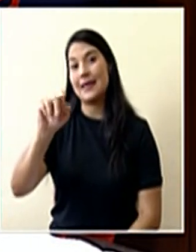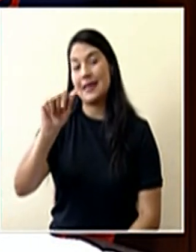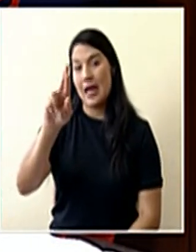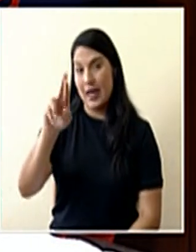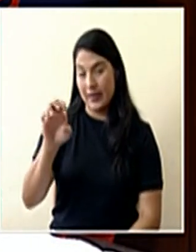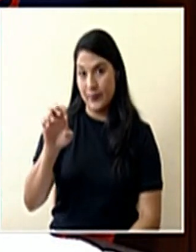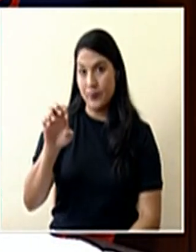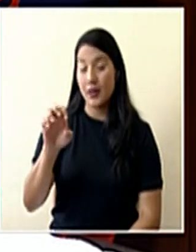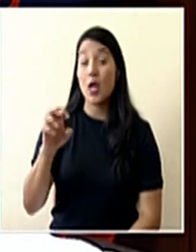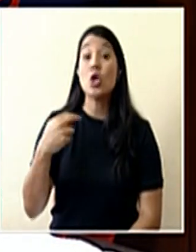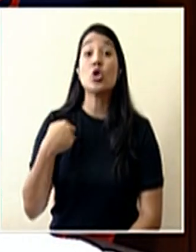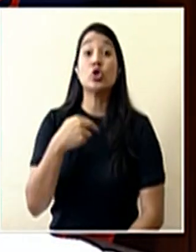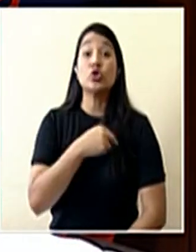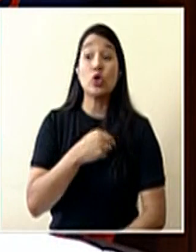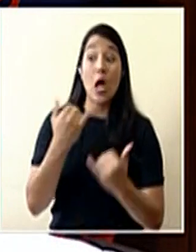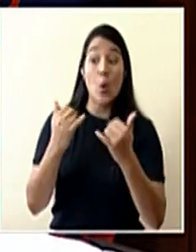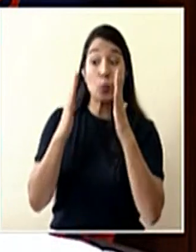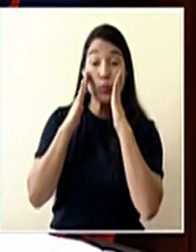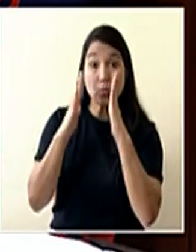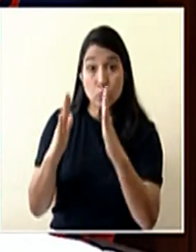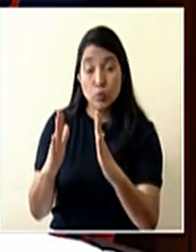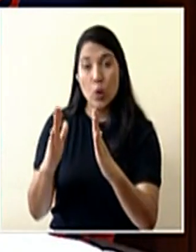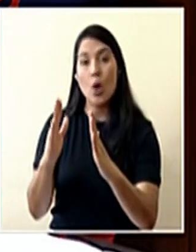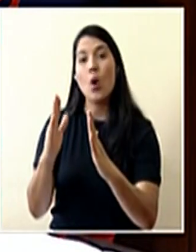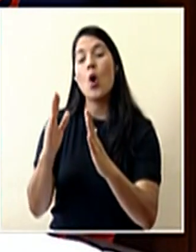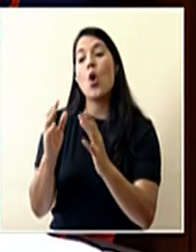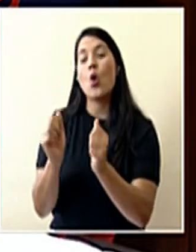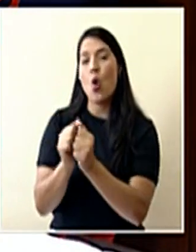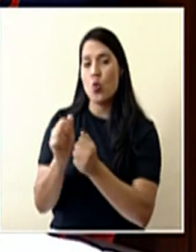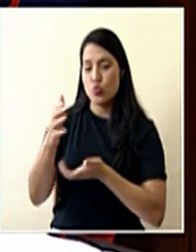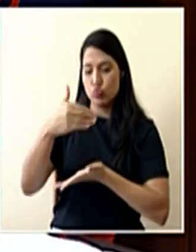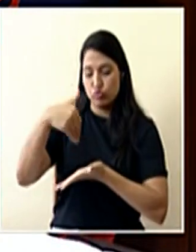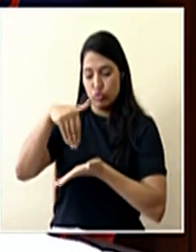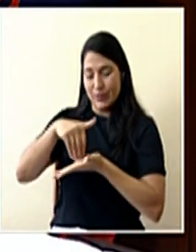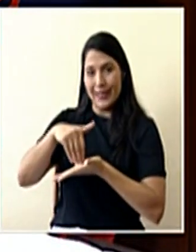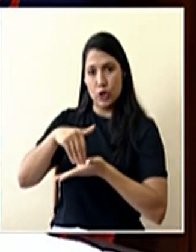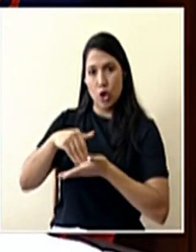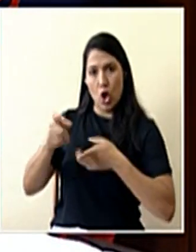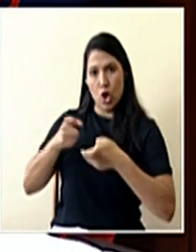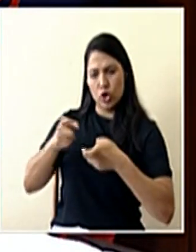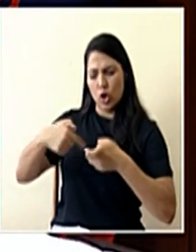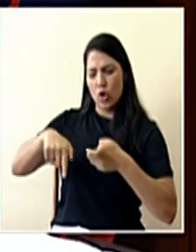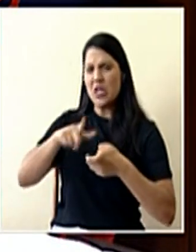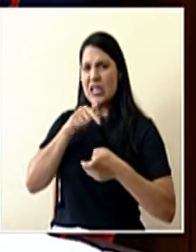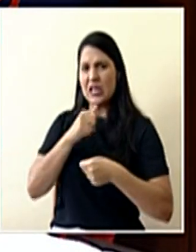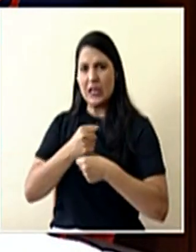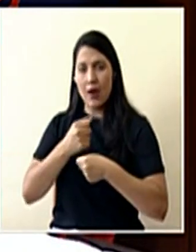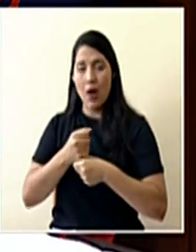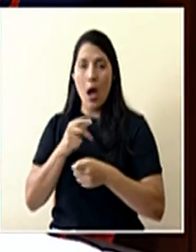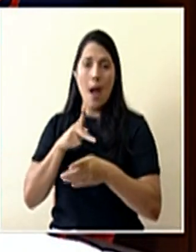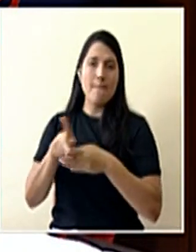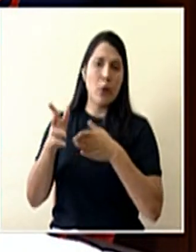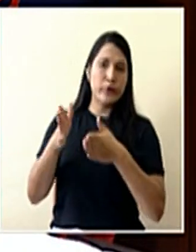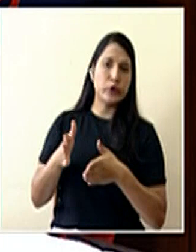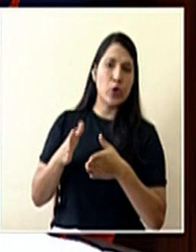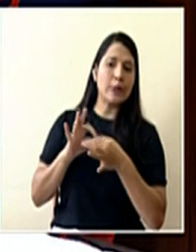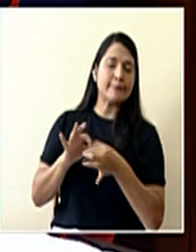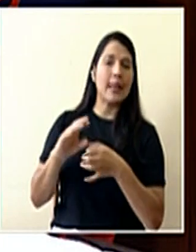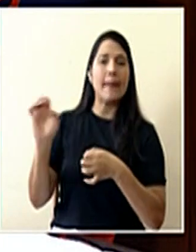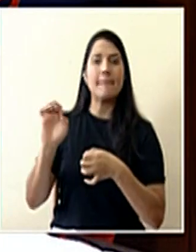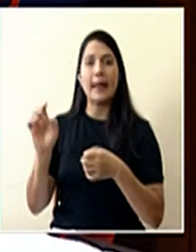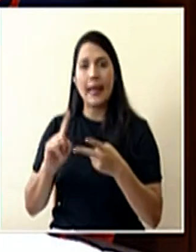México. Estamos pendientes, como les digo, a través de un centro de control, donde participan profesionales tanto de emergencias,